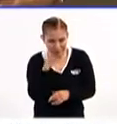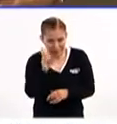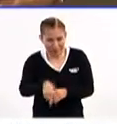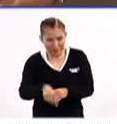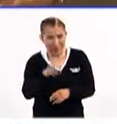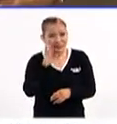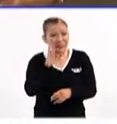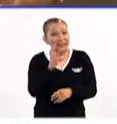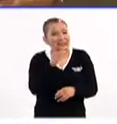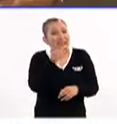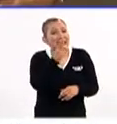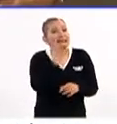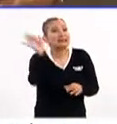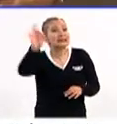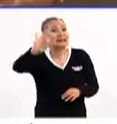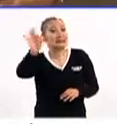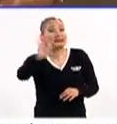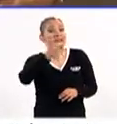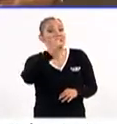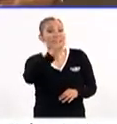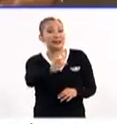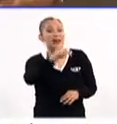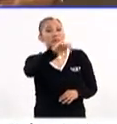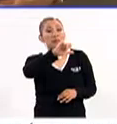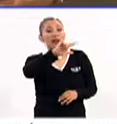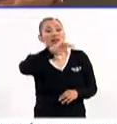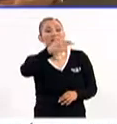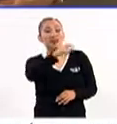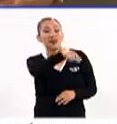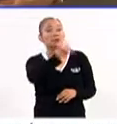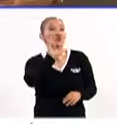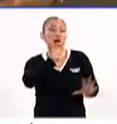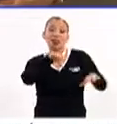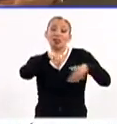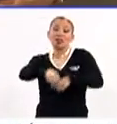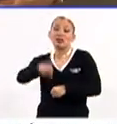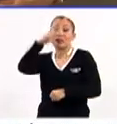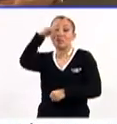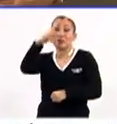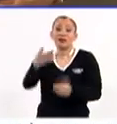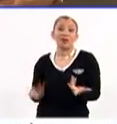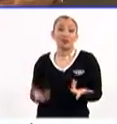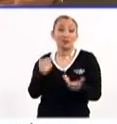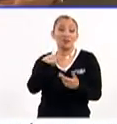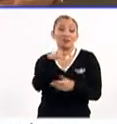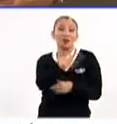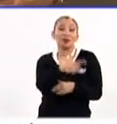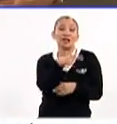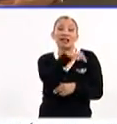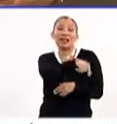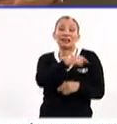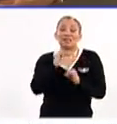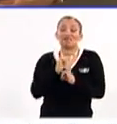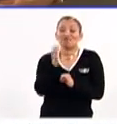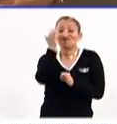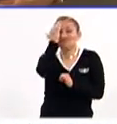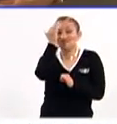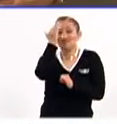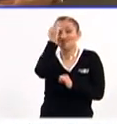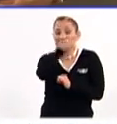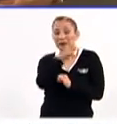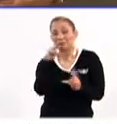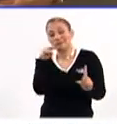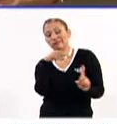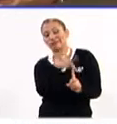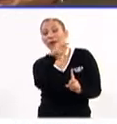perspectiva, inclusive decir que a lo mejor podríamos decir que la Malinche es la conquistadora de México, o fue la conquistadora de México desde